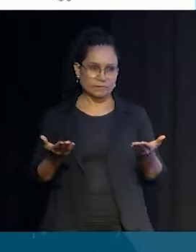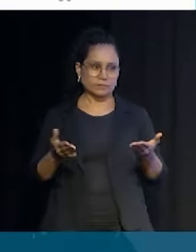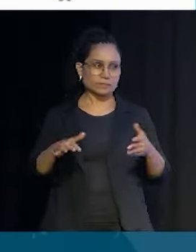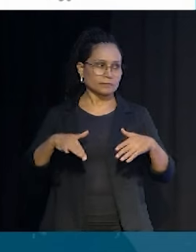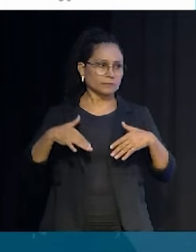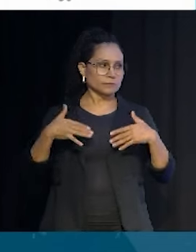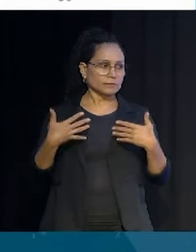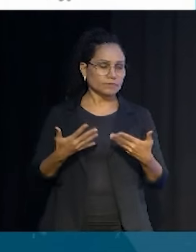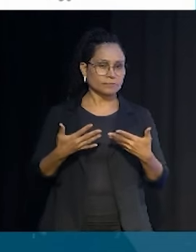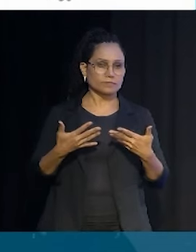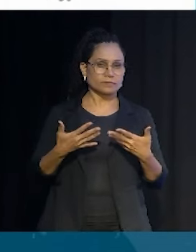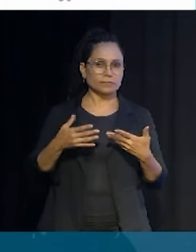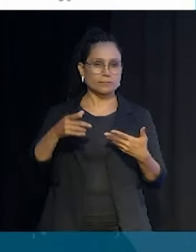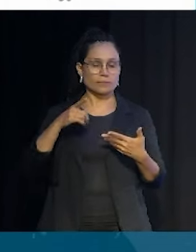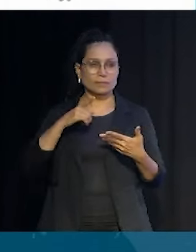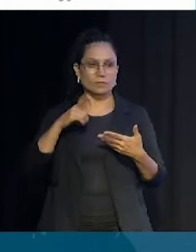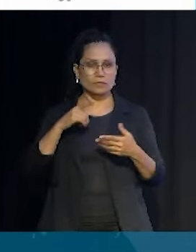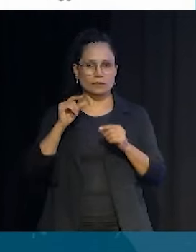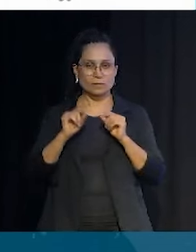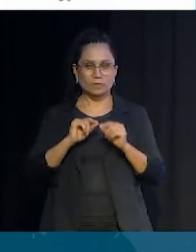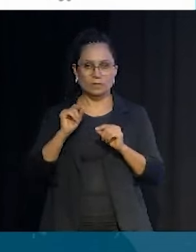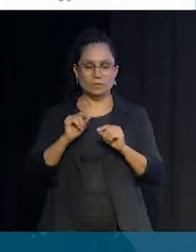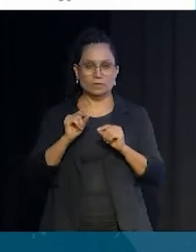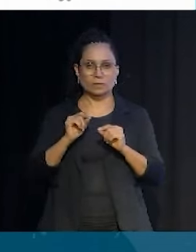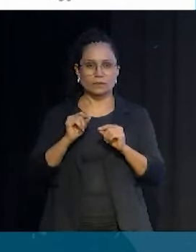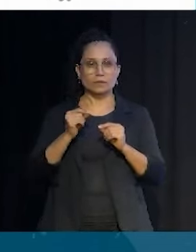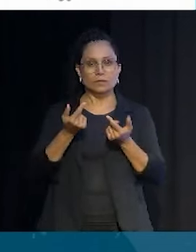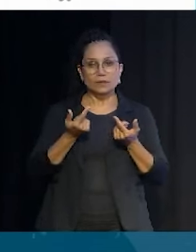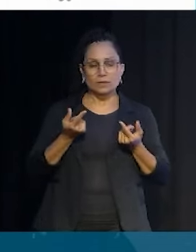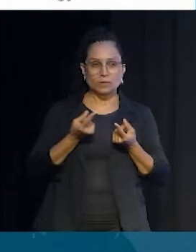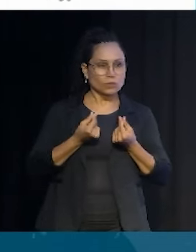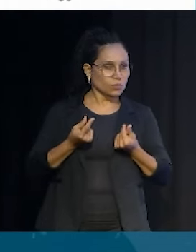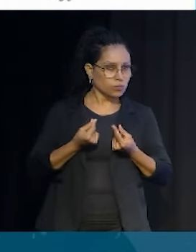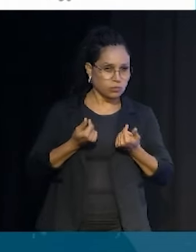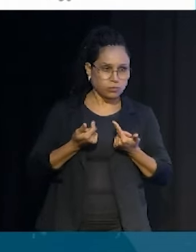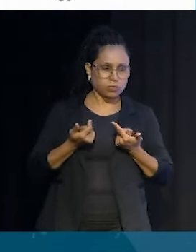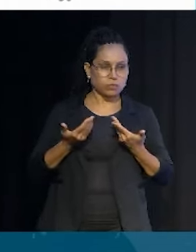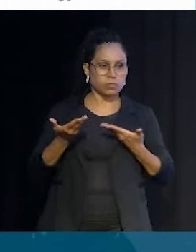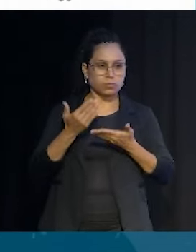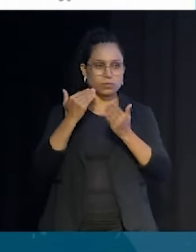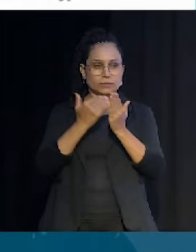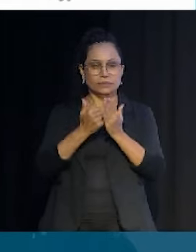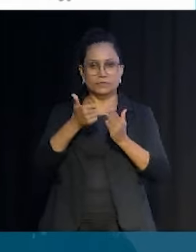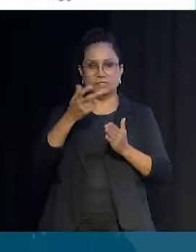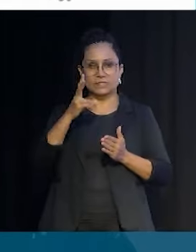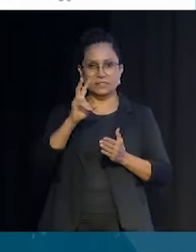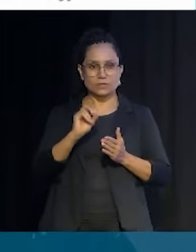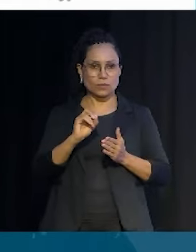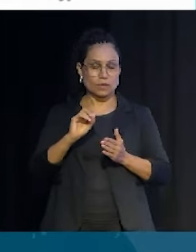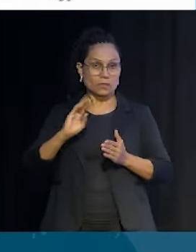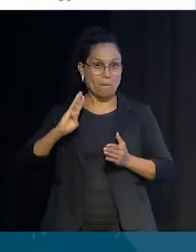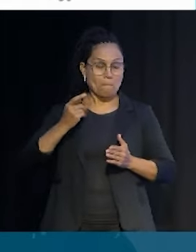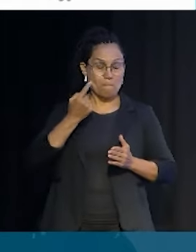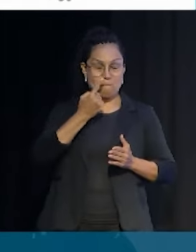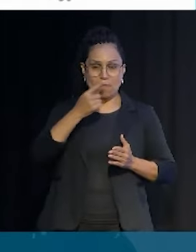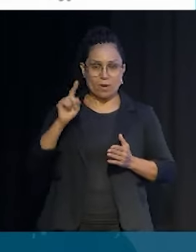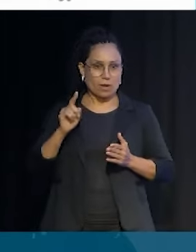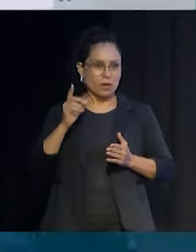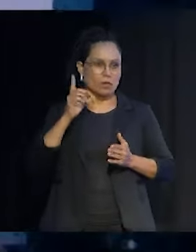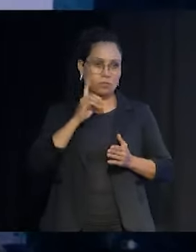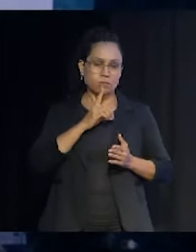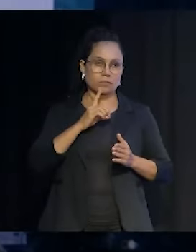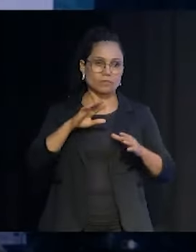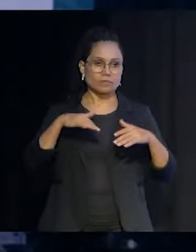Considerando el gráfico a la derecha, tenemos un saldo comercial de 150 billones de dólares